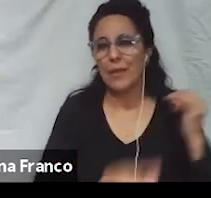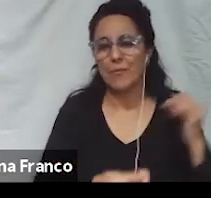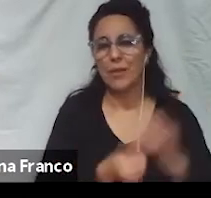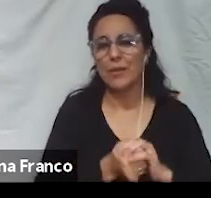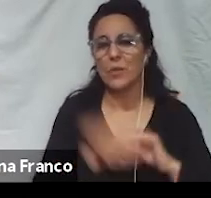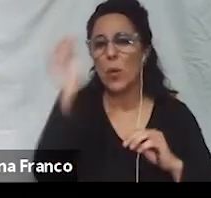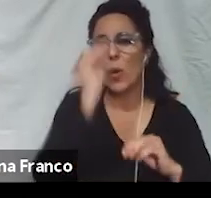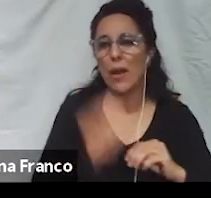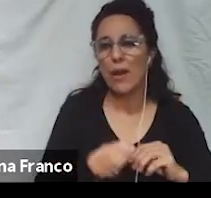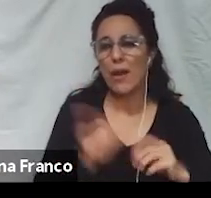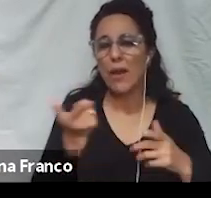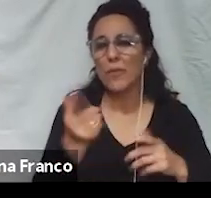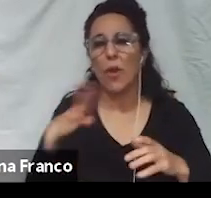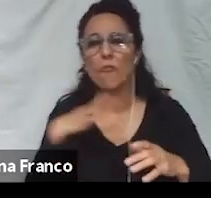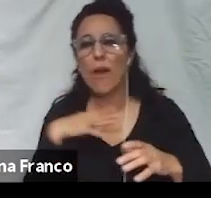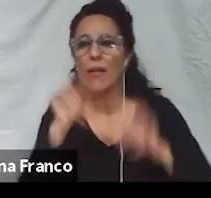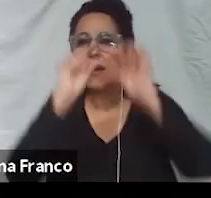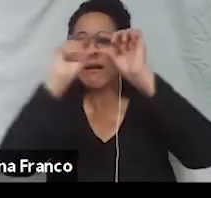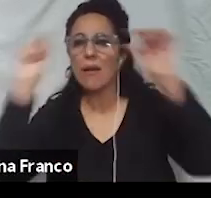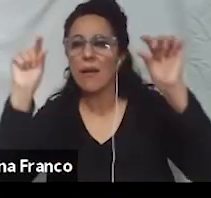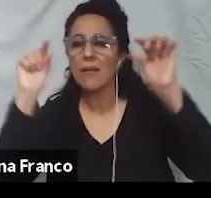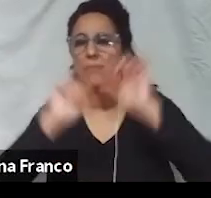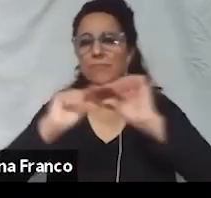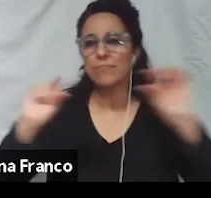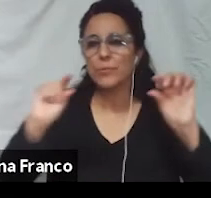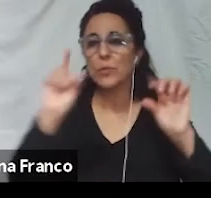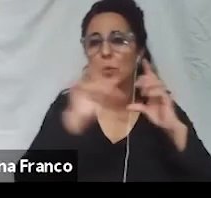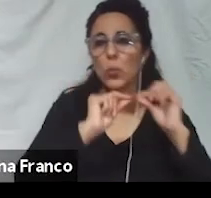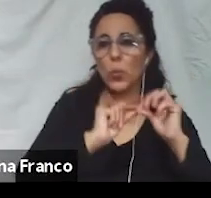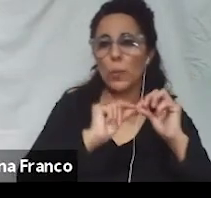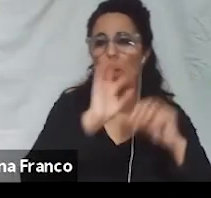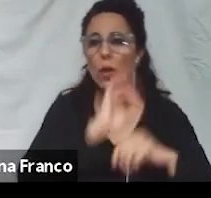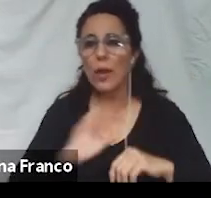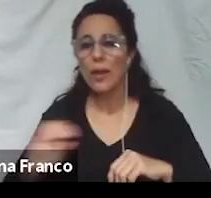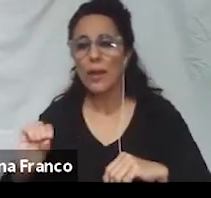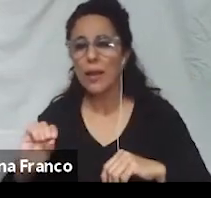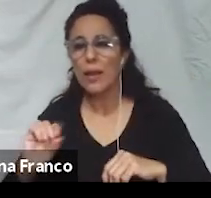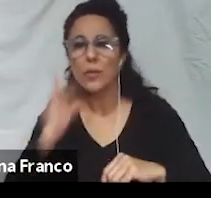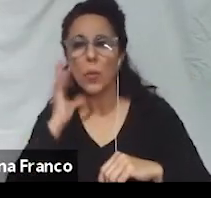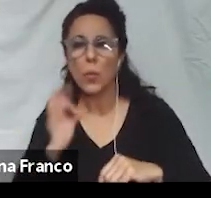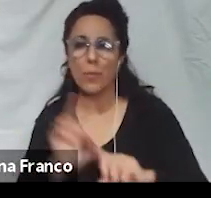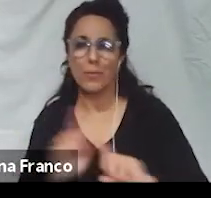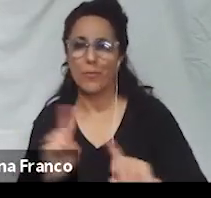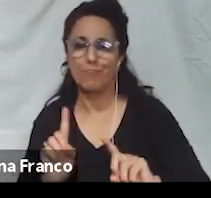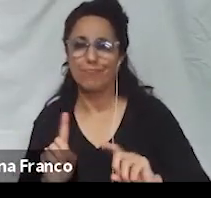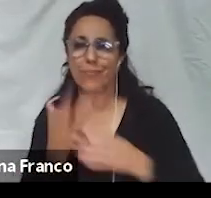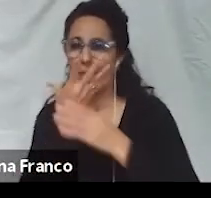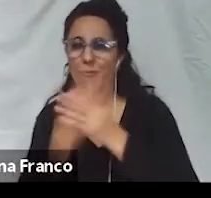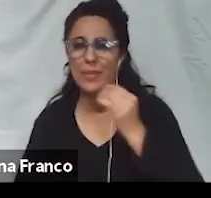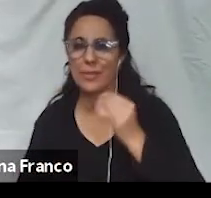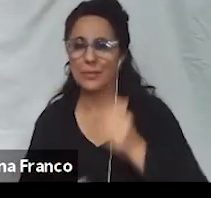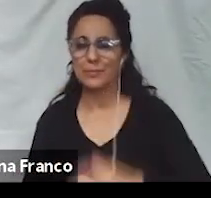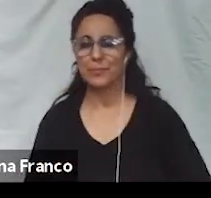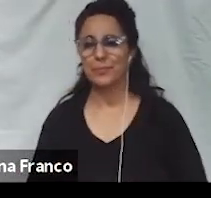de pantalla te lee gráficos sin etiquetar y una cantidad de números o letras, no cumples con ese criterio.